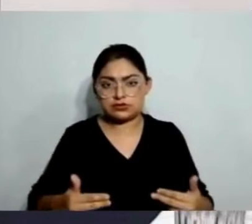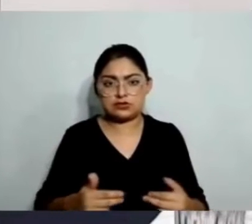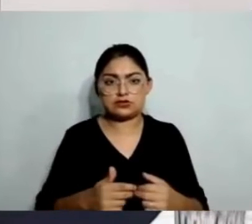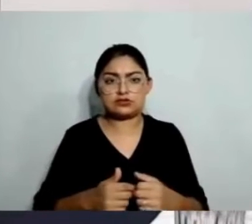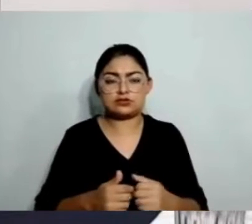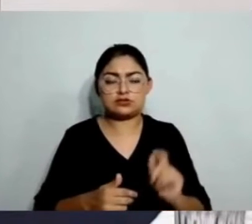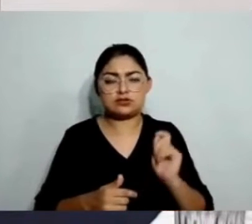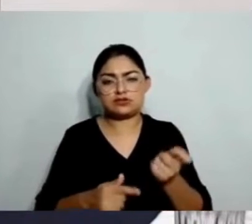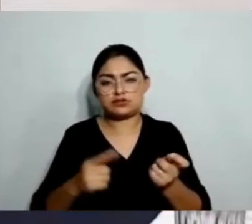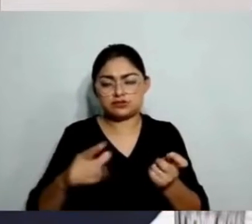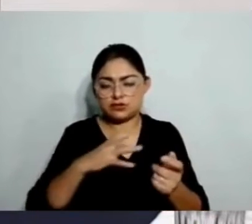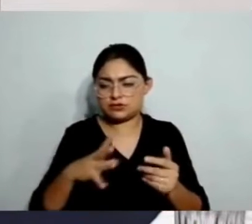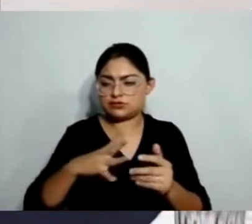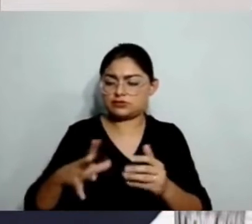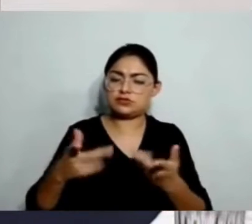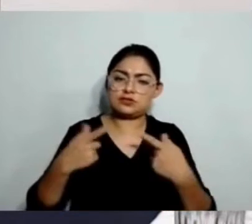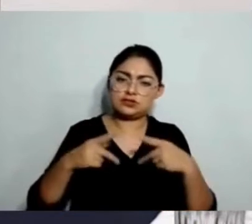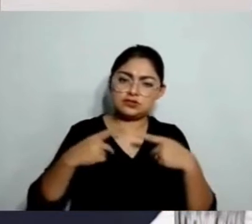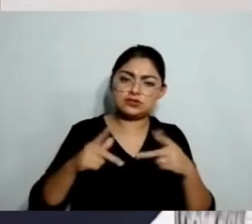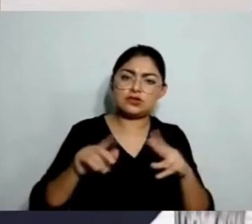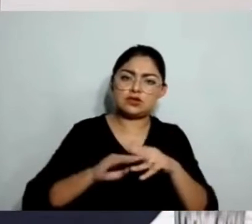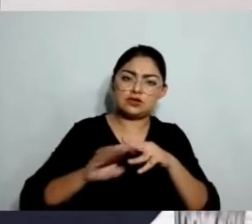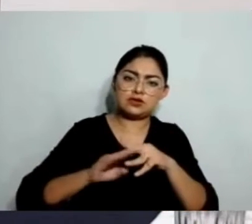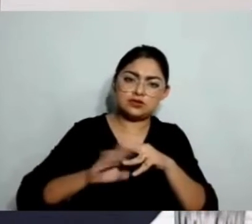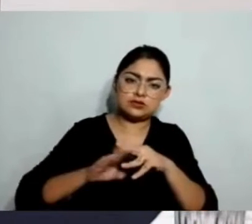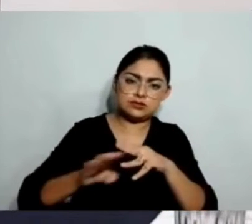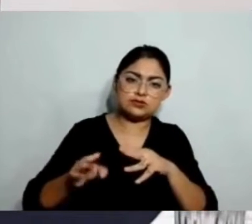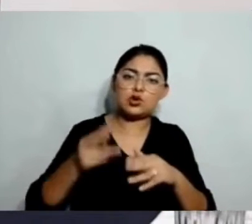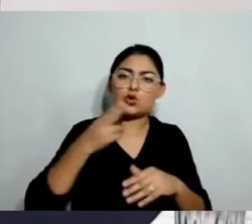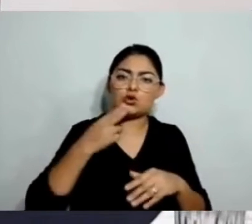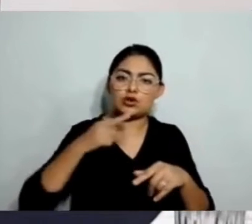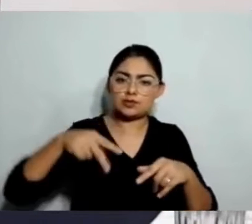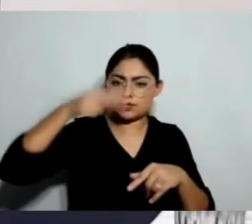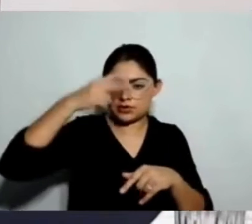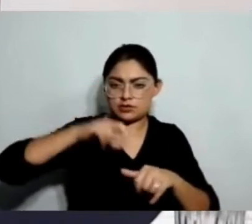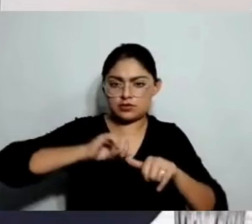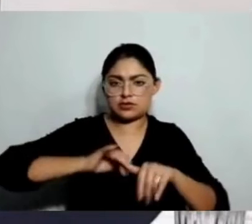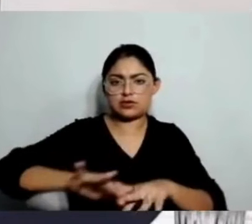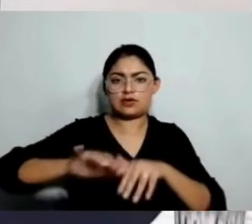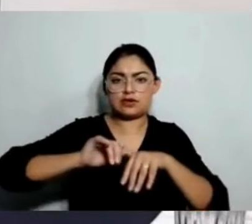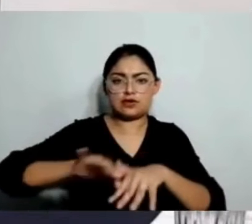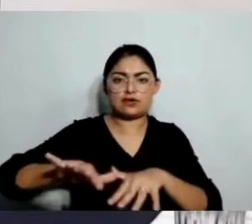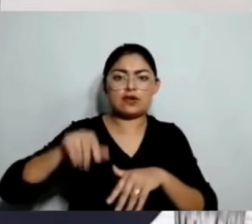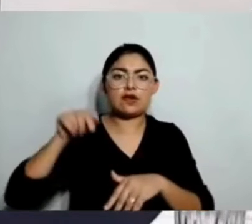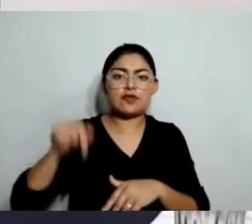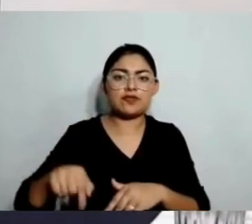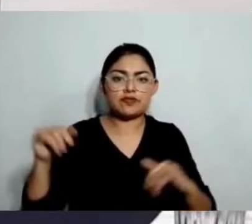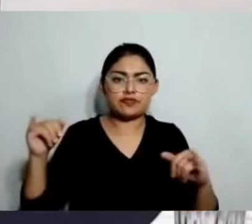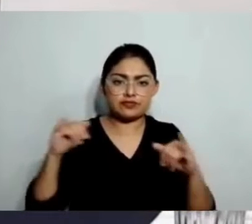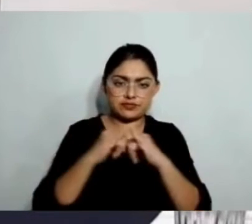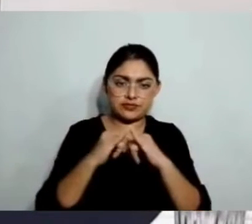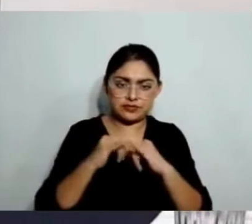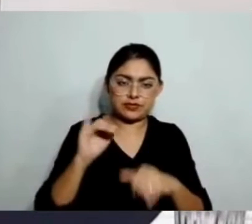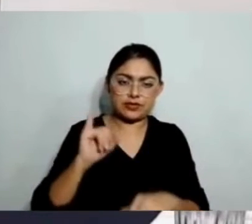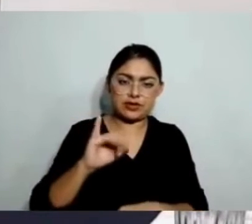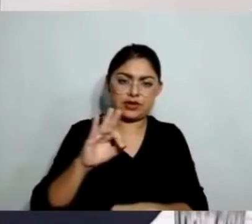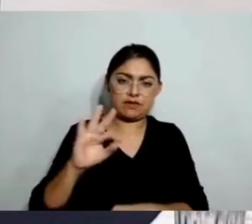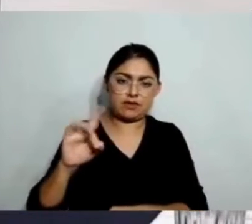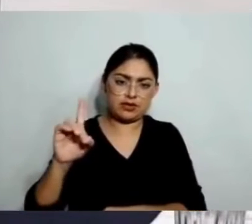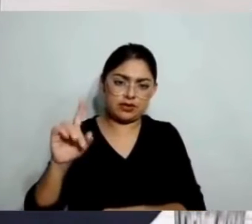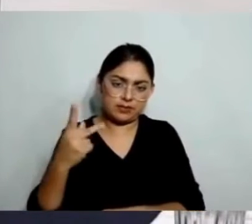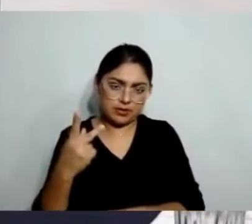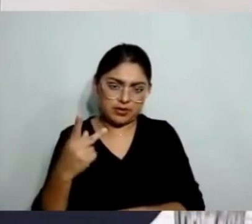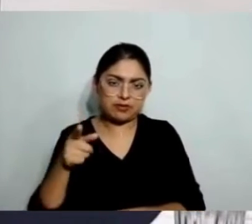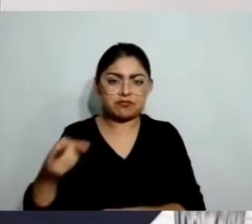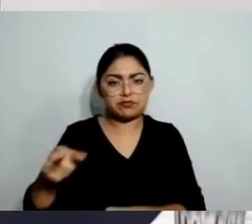migratorio en nuestro país que el Instituto Federal de defensoría pública hace una gran labor en relación con la la asesoría jurídica